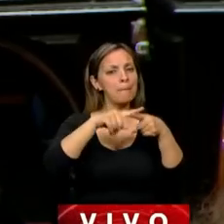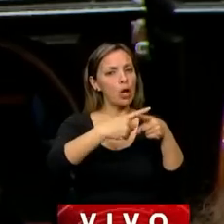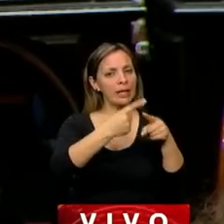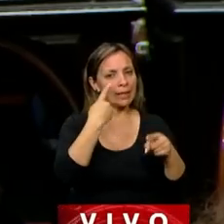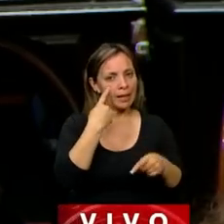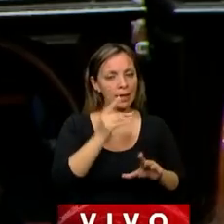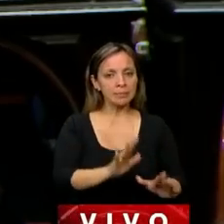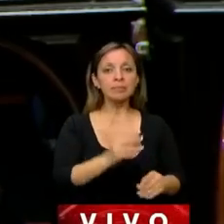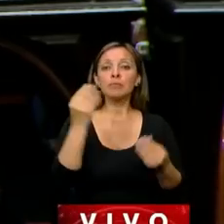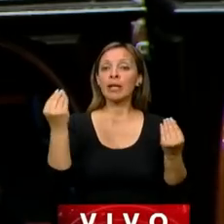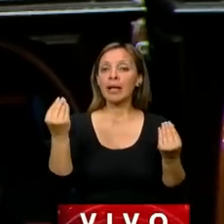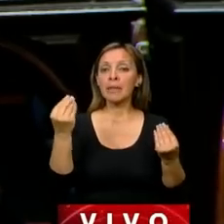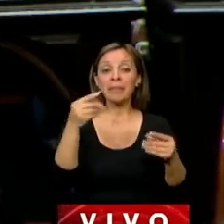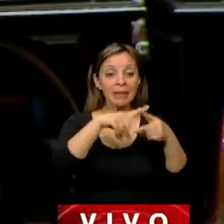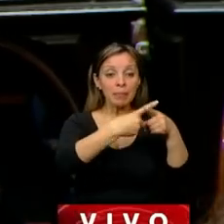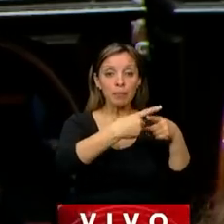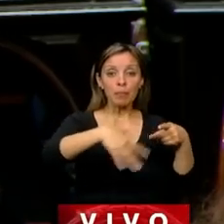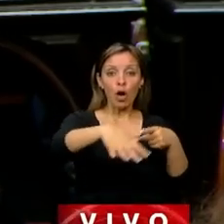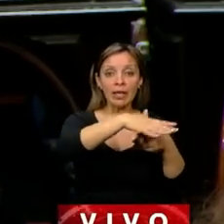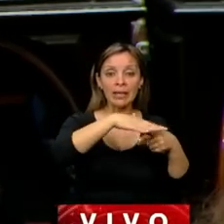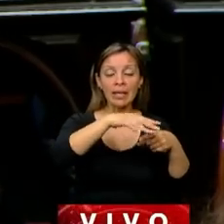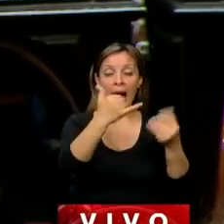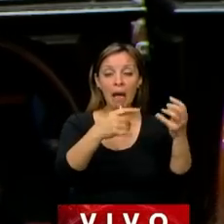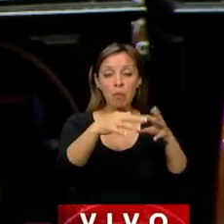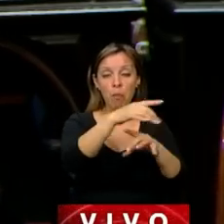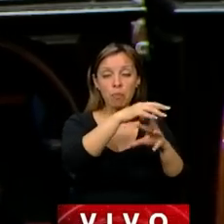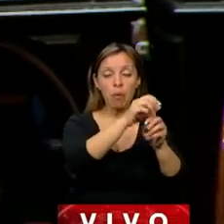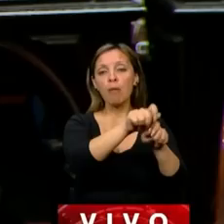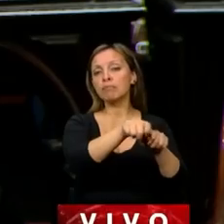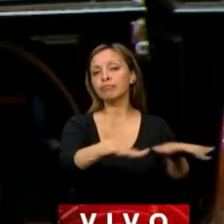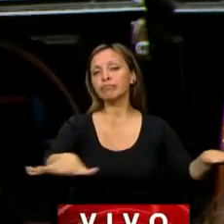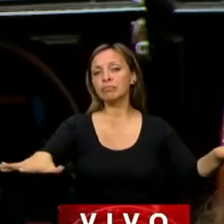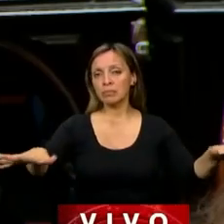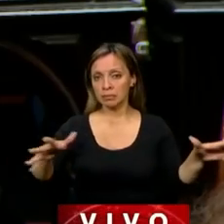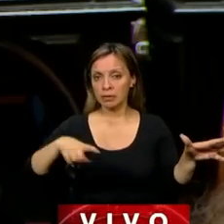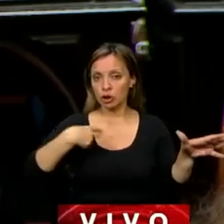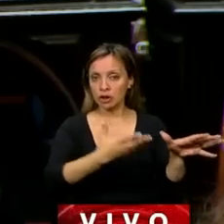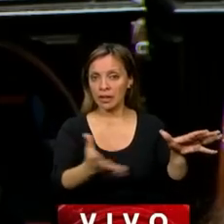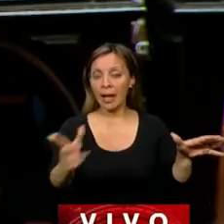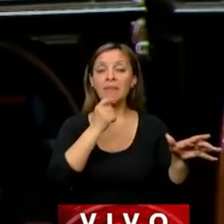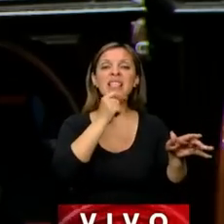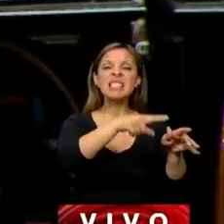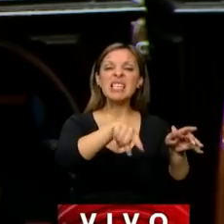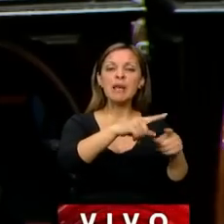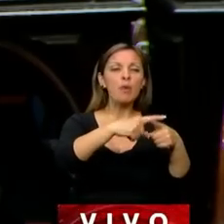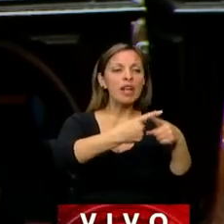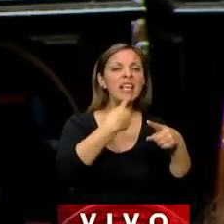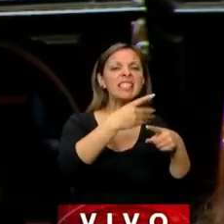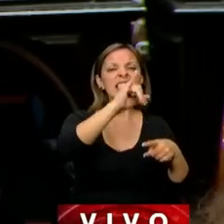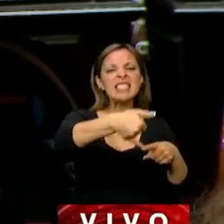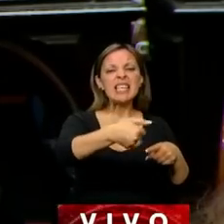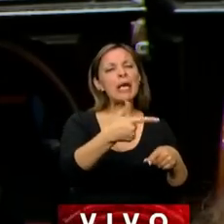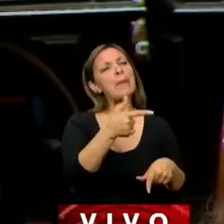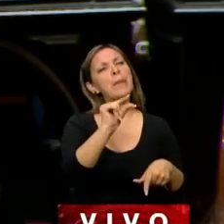mi opinión, lo que pasa en la política se reproduce en la vida cotidiana. Y si la política dice bala, dice hay que